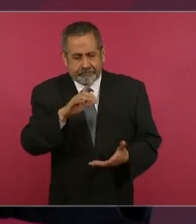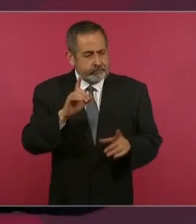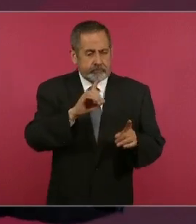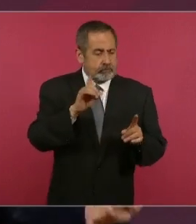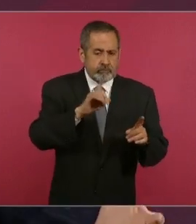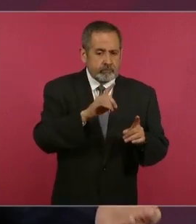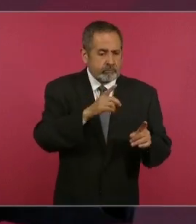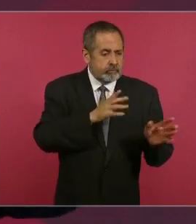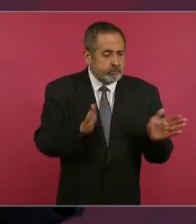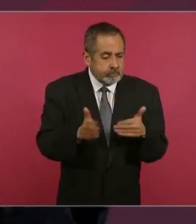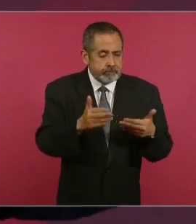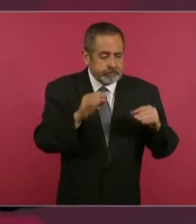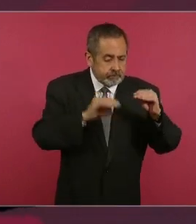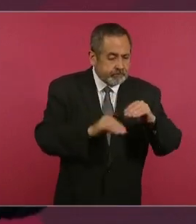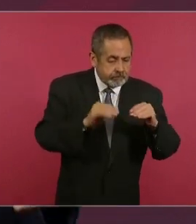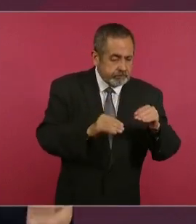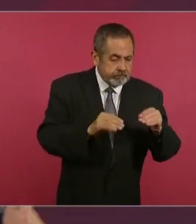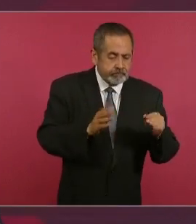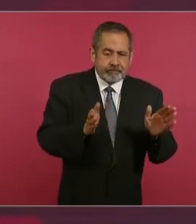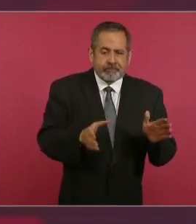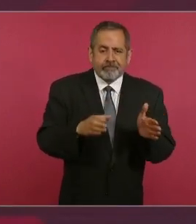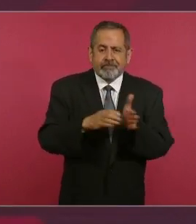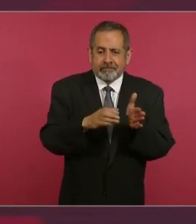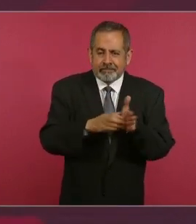queremos que se empaquen